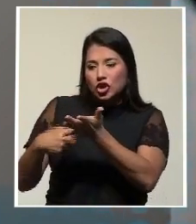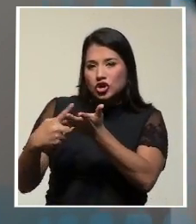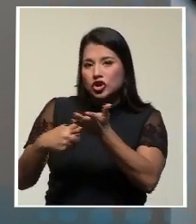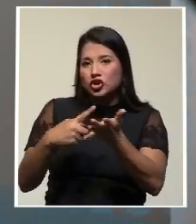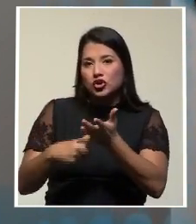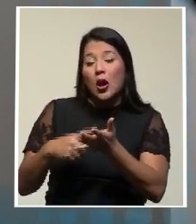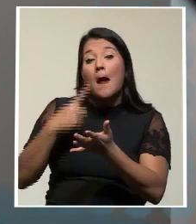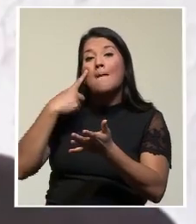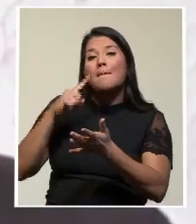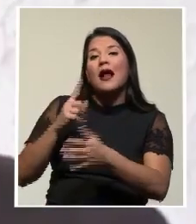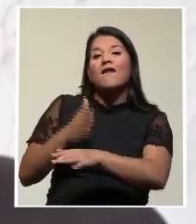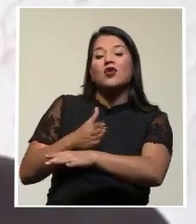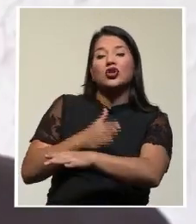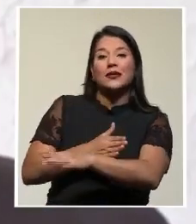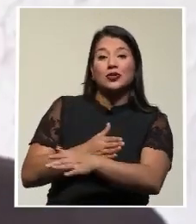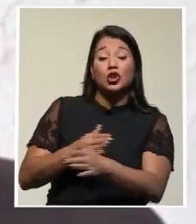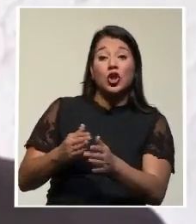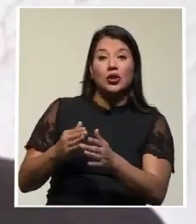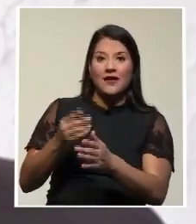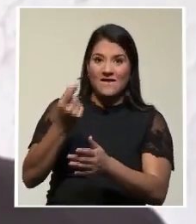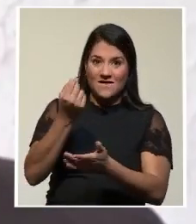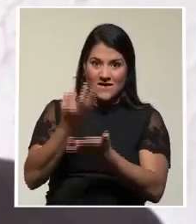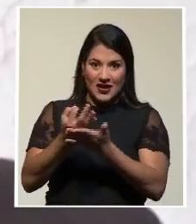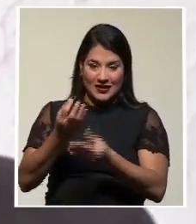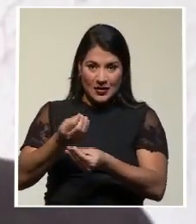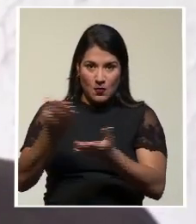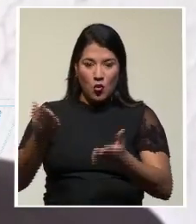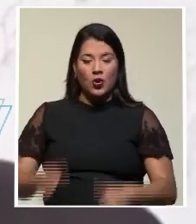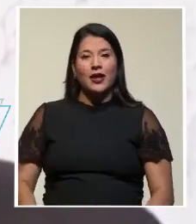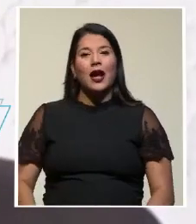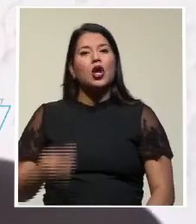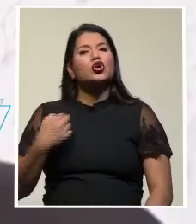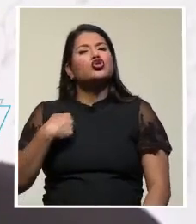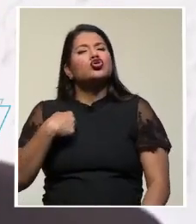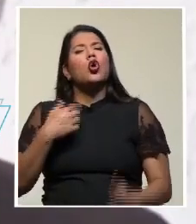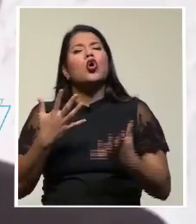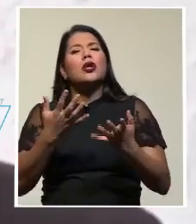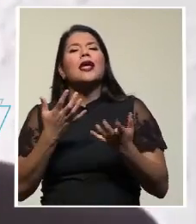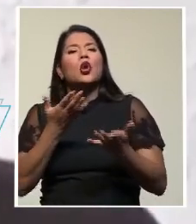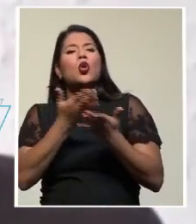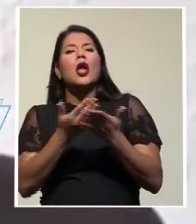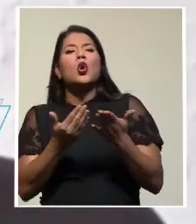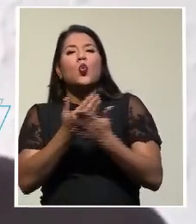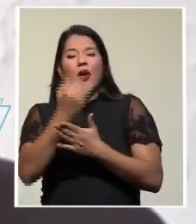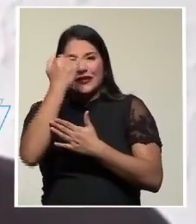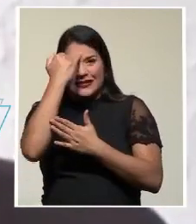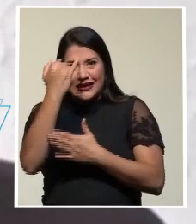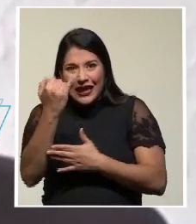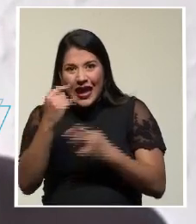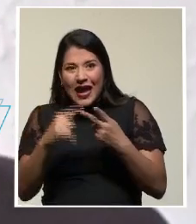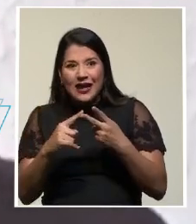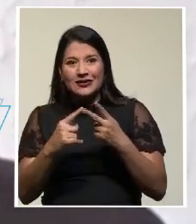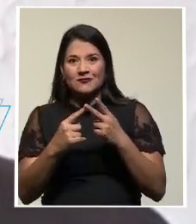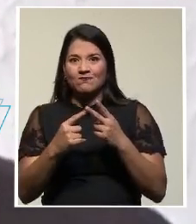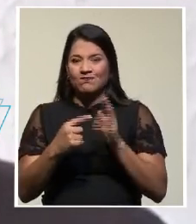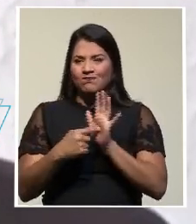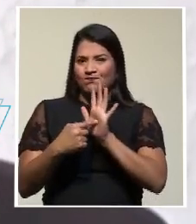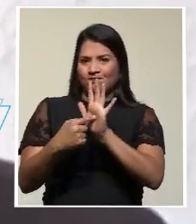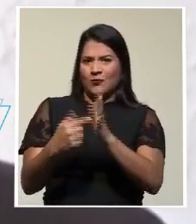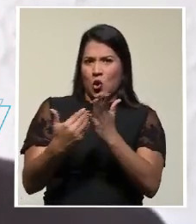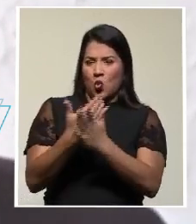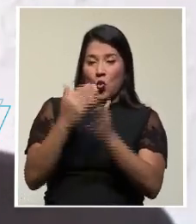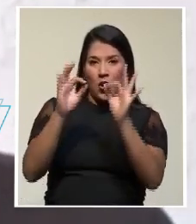Plan Fiscal. Da la oportunidad de refrescar con ideas, de refrescar con rostros, de ponerle también